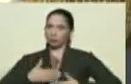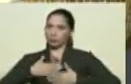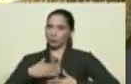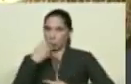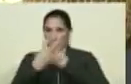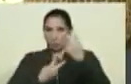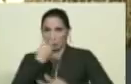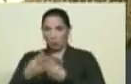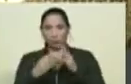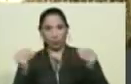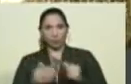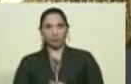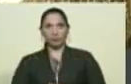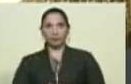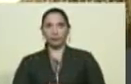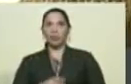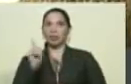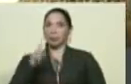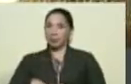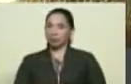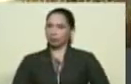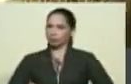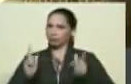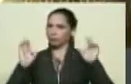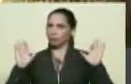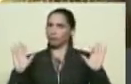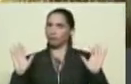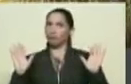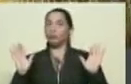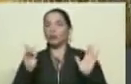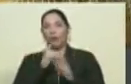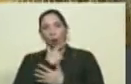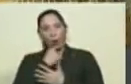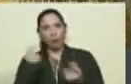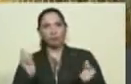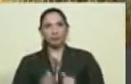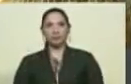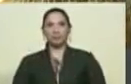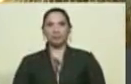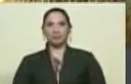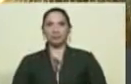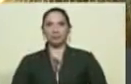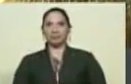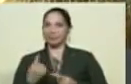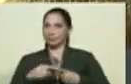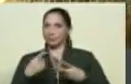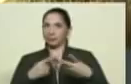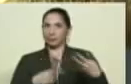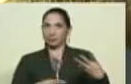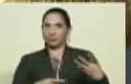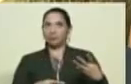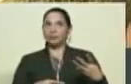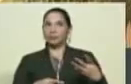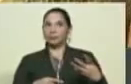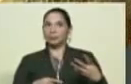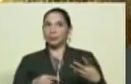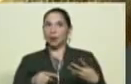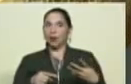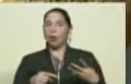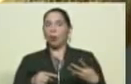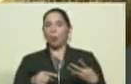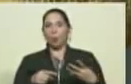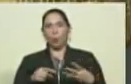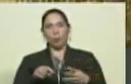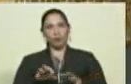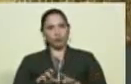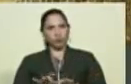turístico y además la posibilidad efectiva de que facilitar a través de diferentes de las páginas web, que hoy estuvimos lanzando una